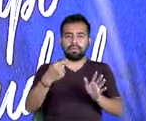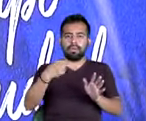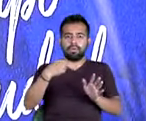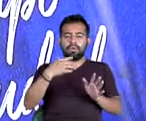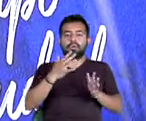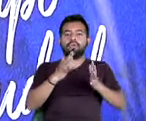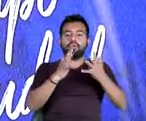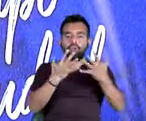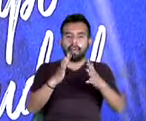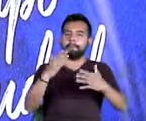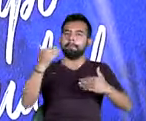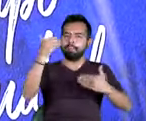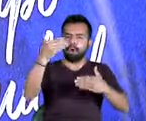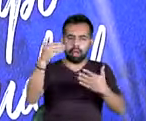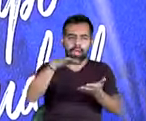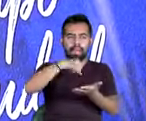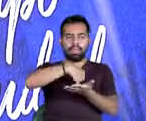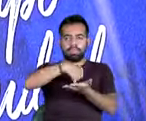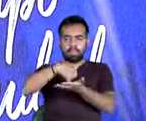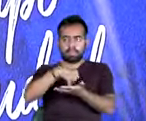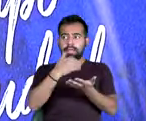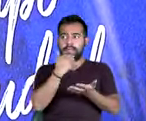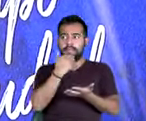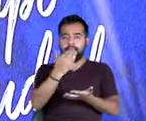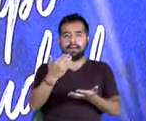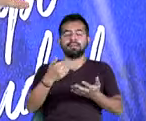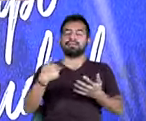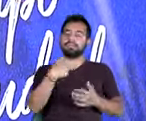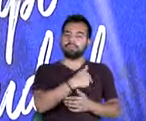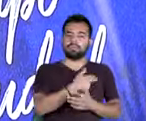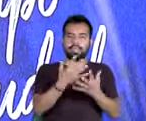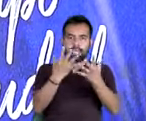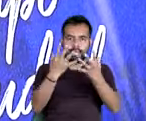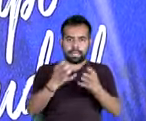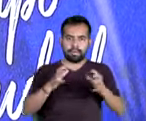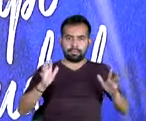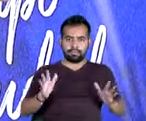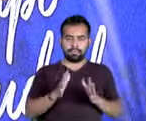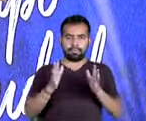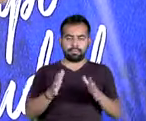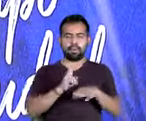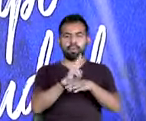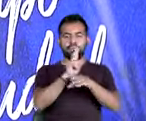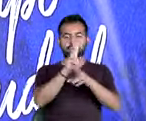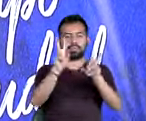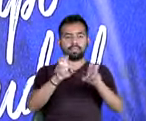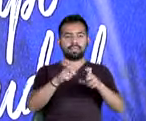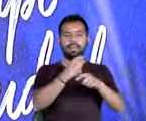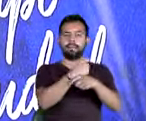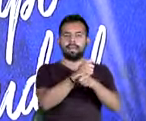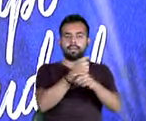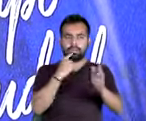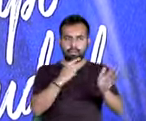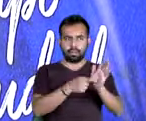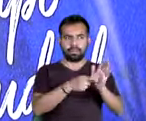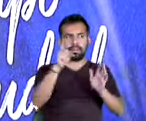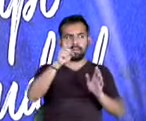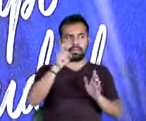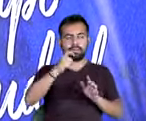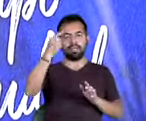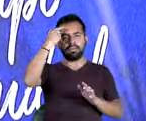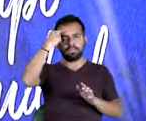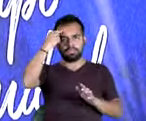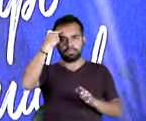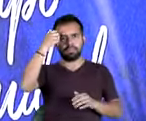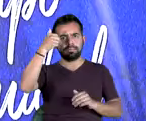política inconsistente. Si queremos estimular el uso, por ejemplo, del metro, tiene que ser inteligente la combinación de